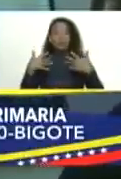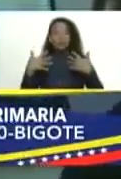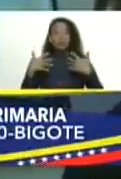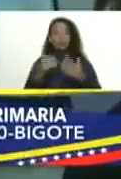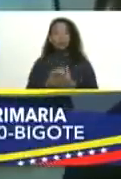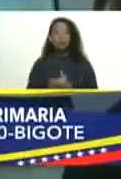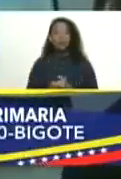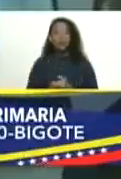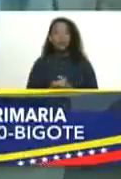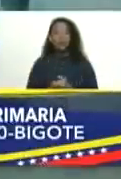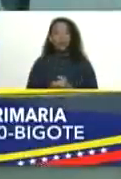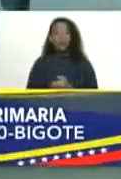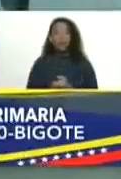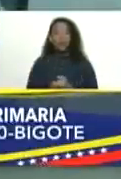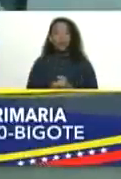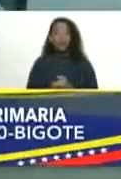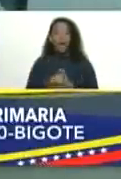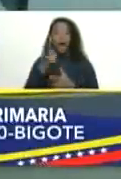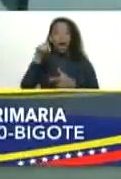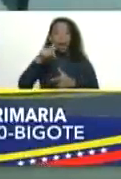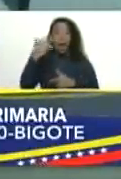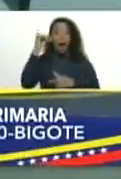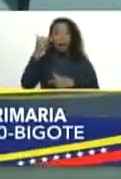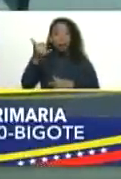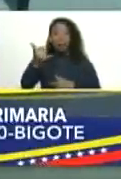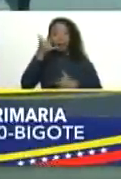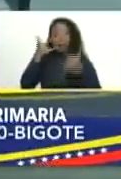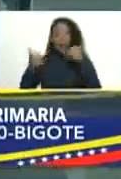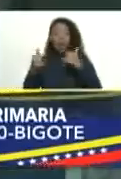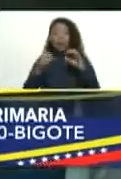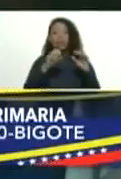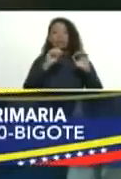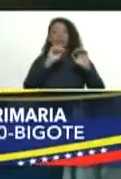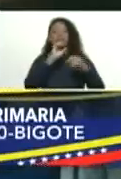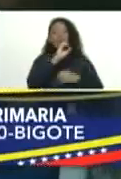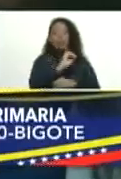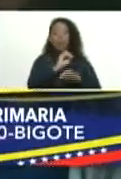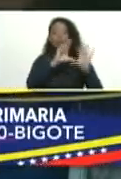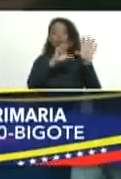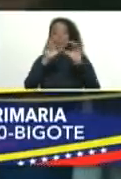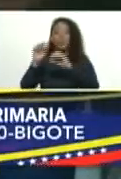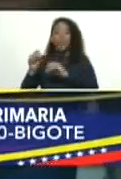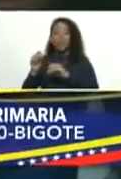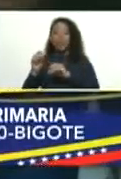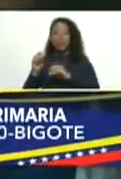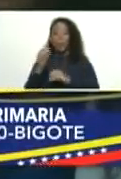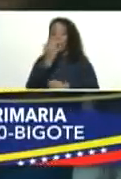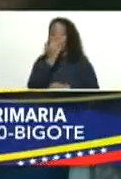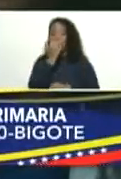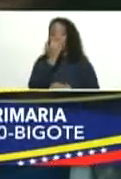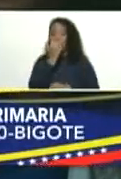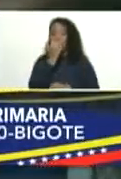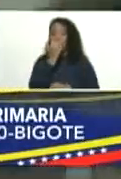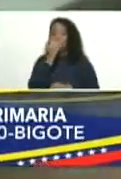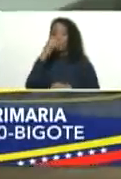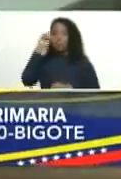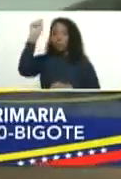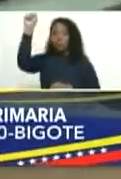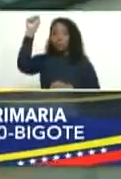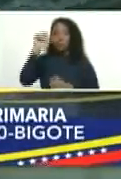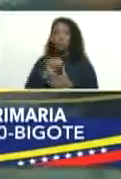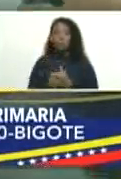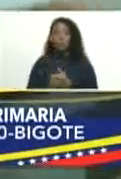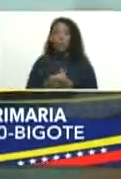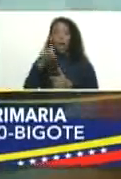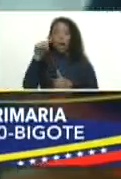en el centro de llamadas del 0800 Bigote, presidente. Mire, aquí llegan todas las llamadas, aquí están